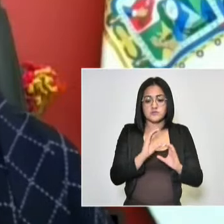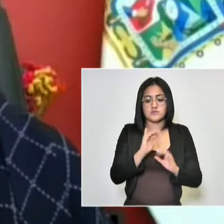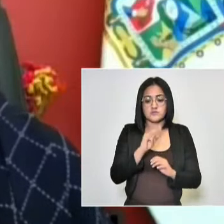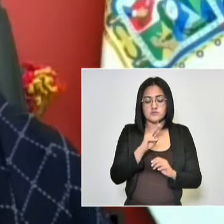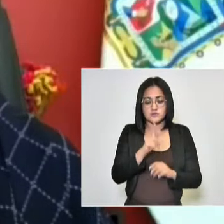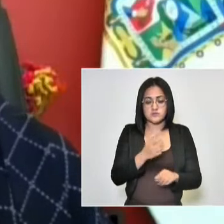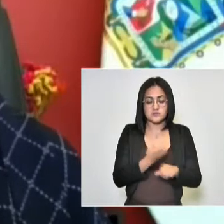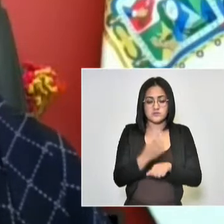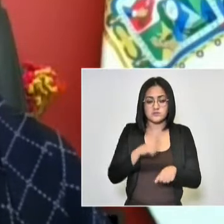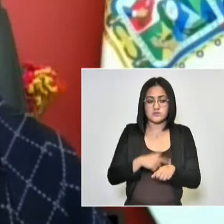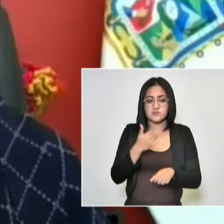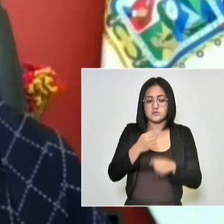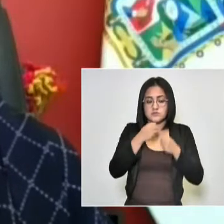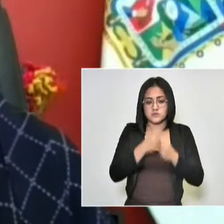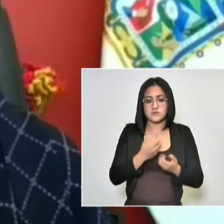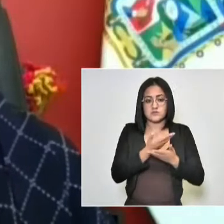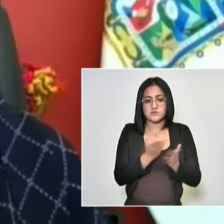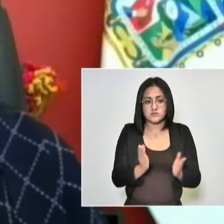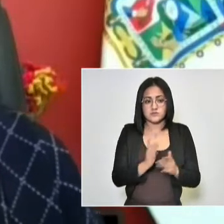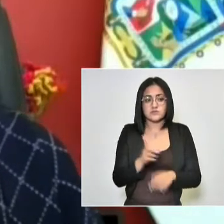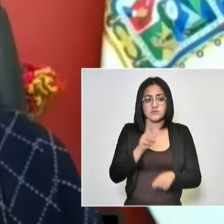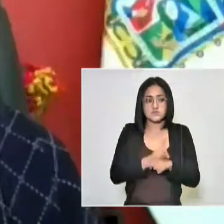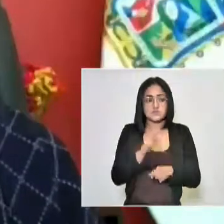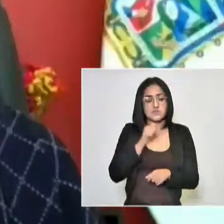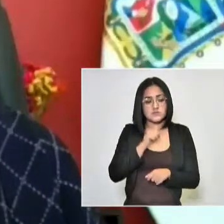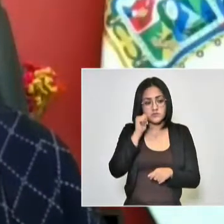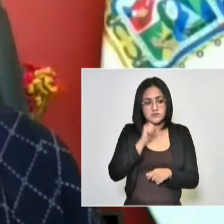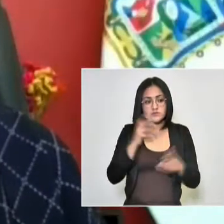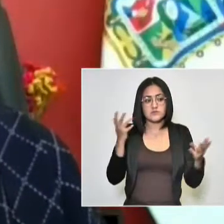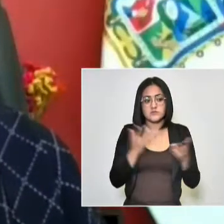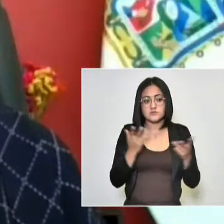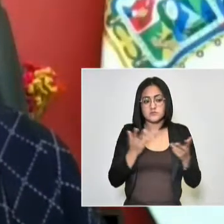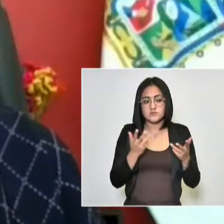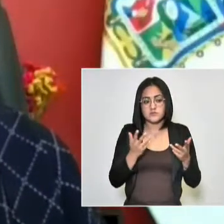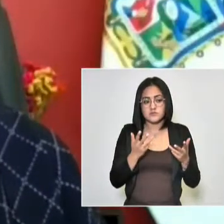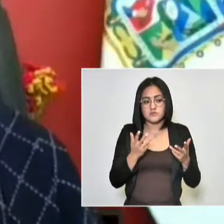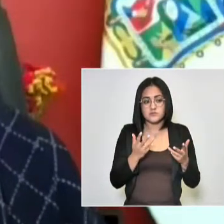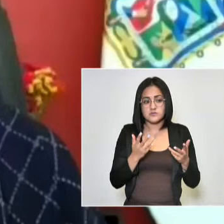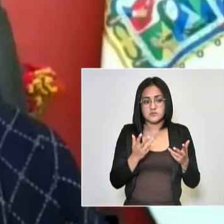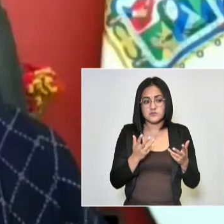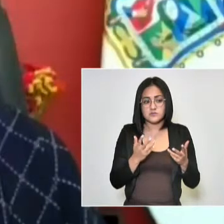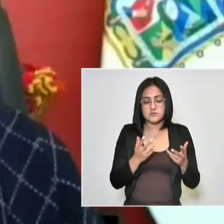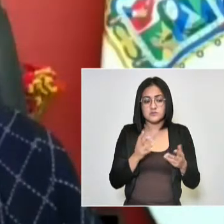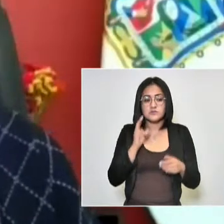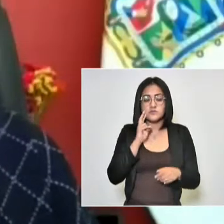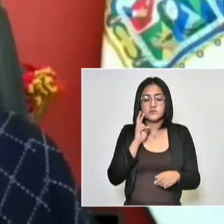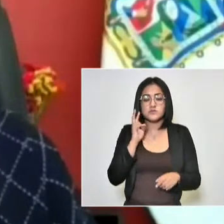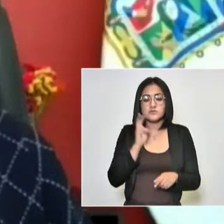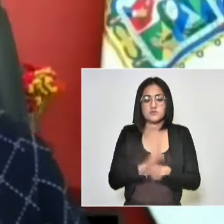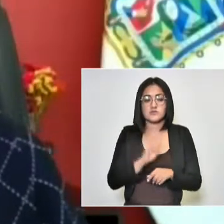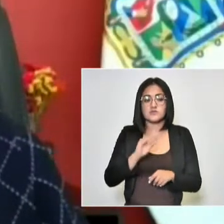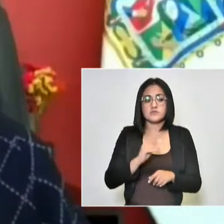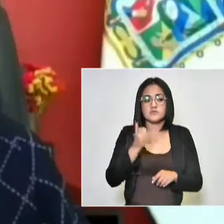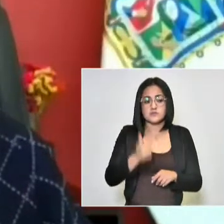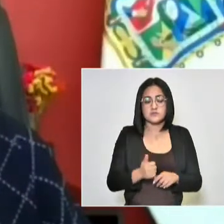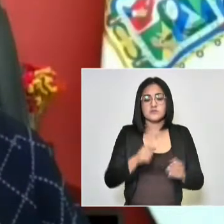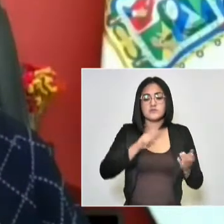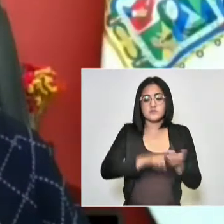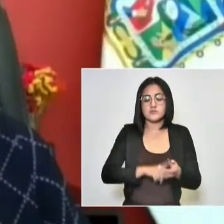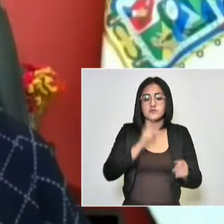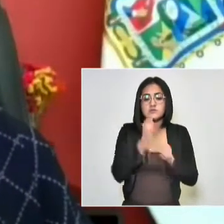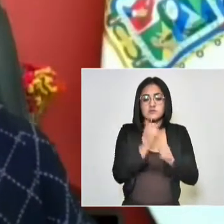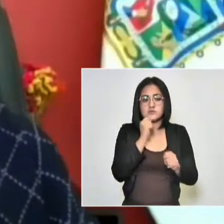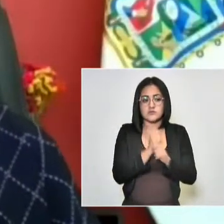del Estado y Seguridad Pública, el día de ayer se llevaron a cabo verificación en 96 unidades del